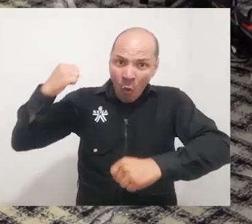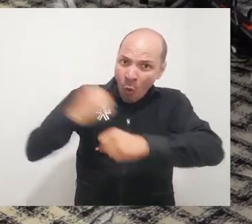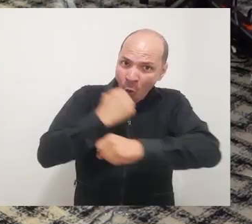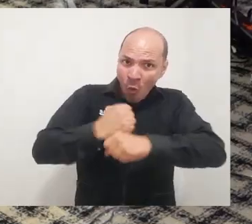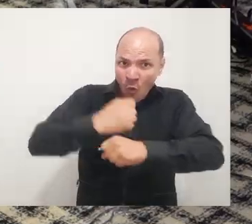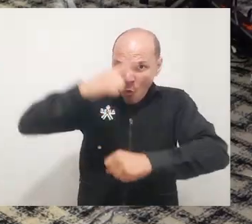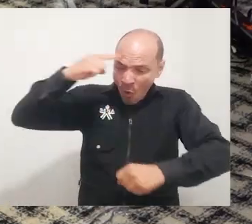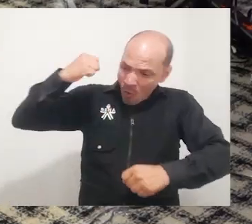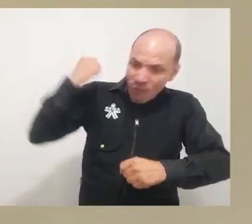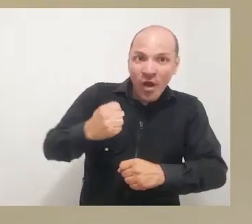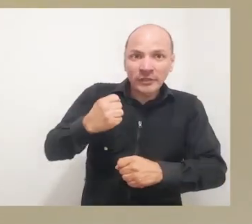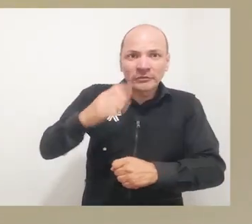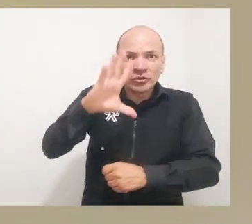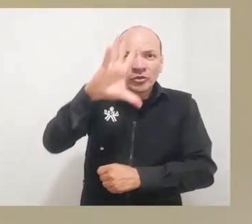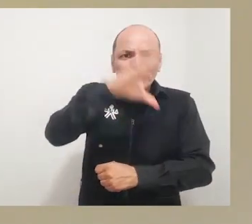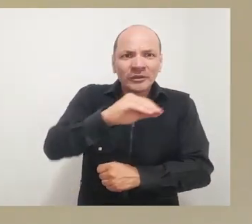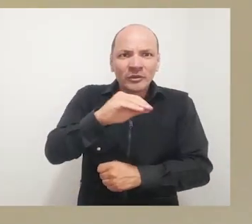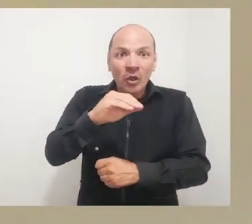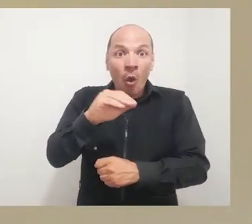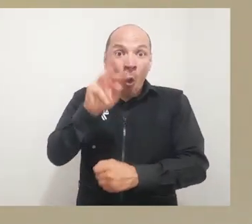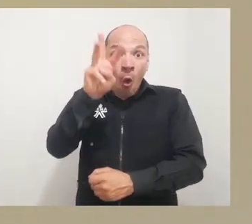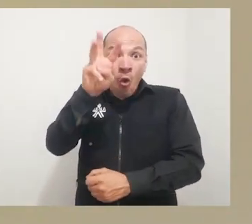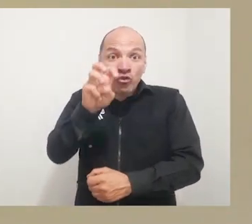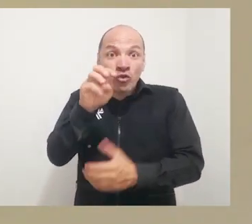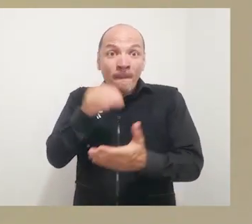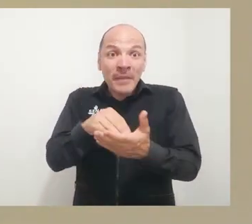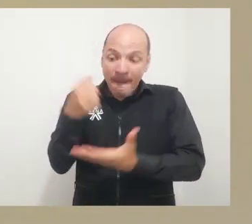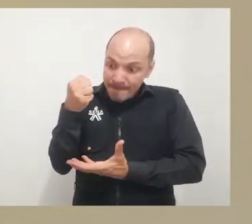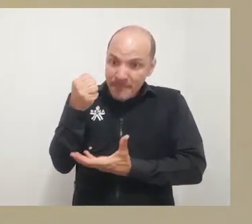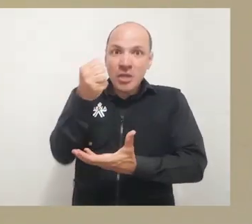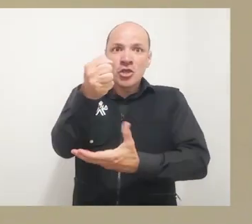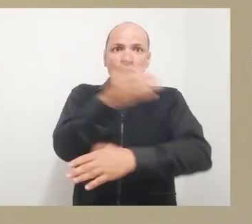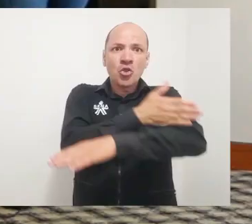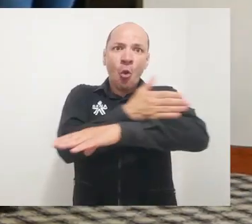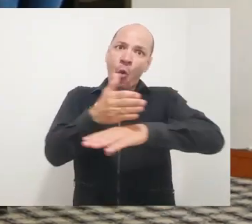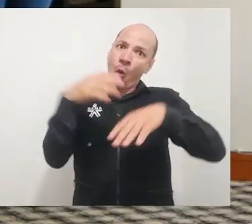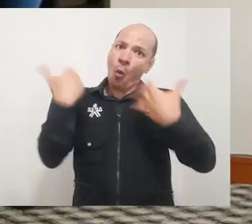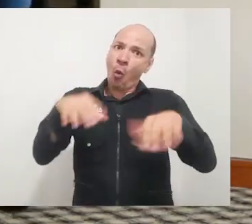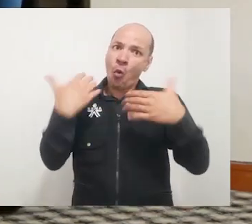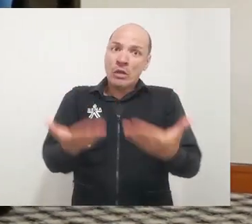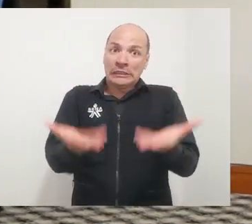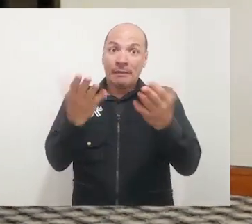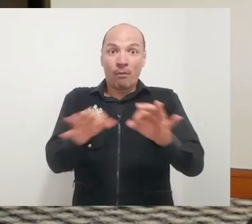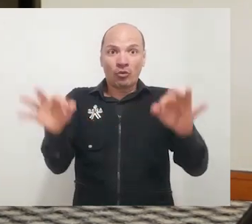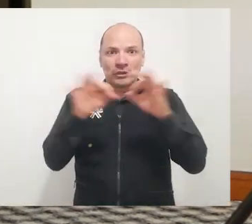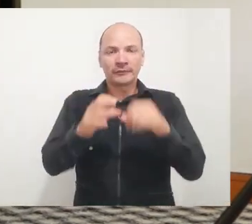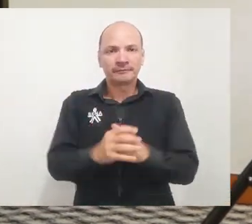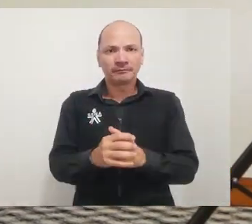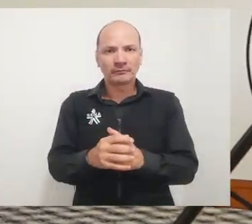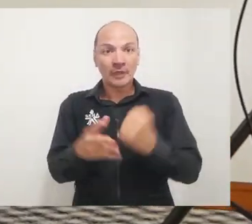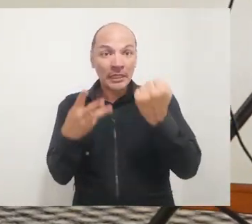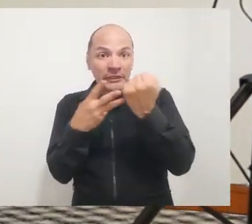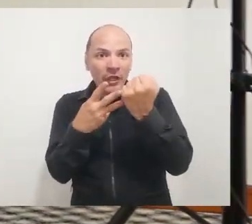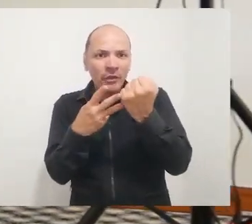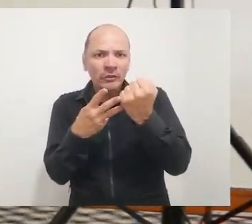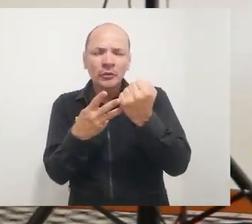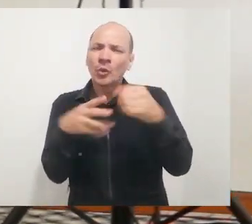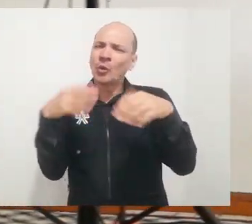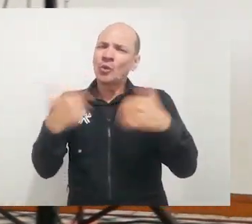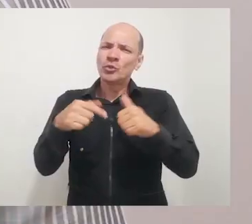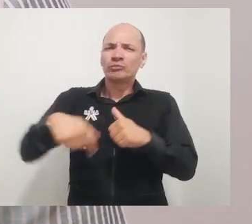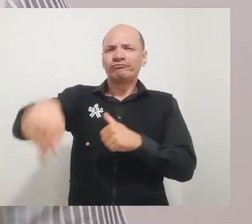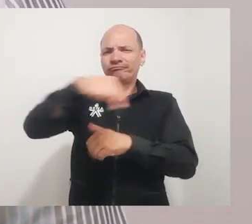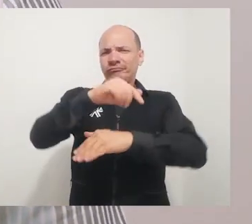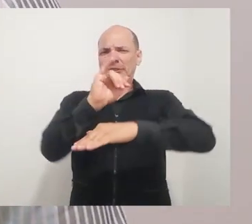fuerte es en Quindío, de cómo este año ya van a lograr poner 8,000 millones de pesos, es una labor grande e importante. El